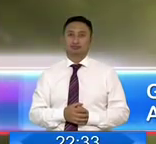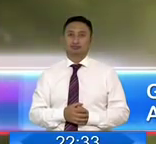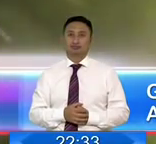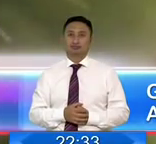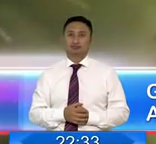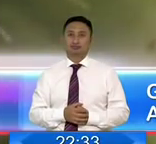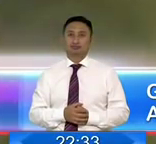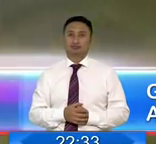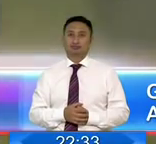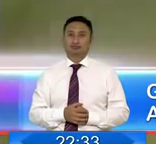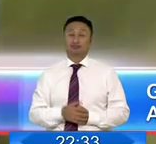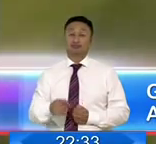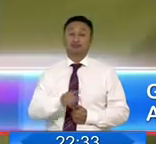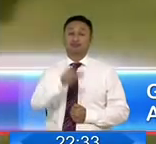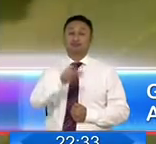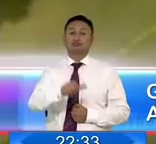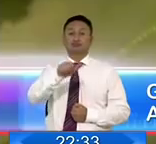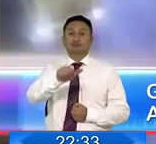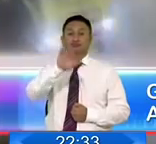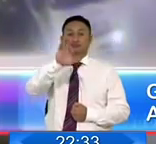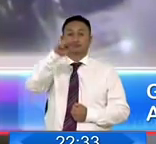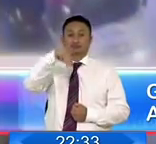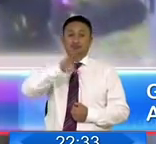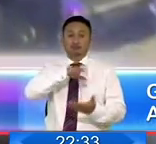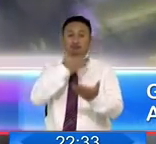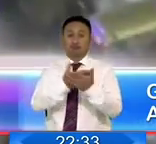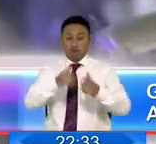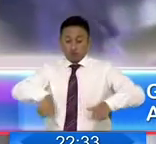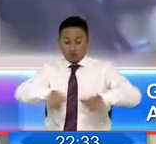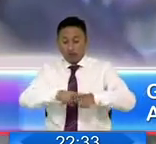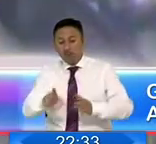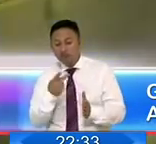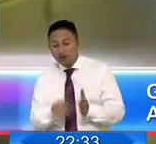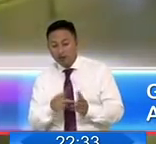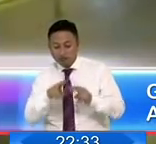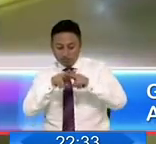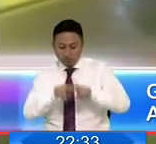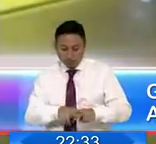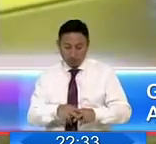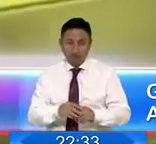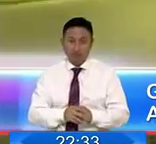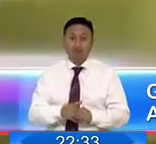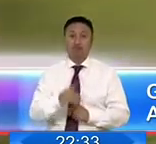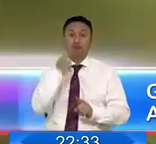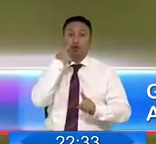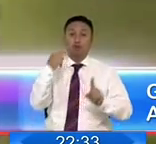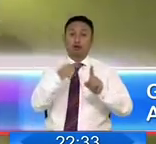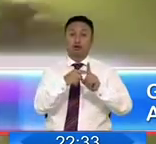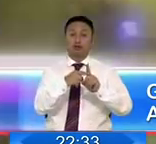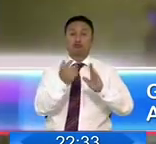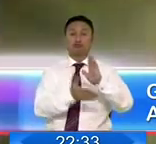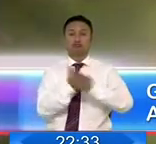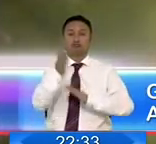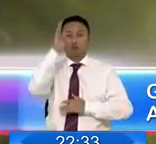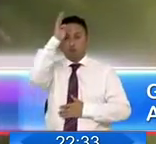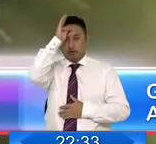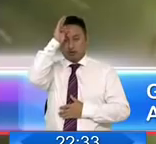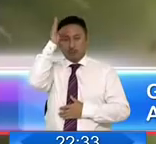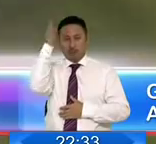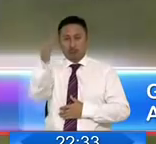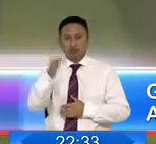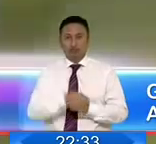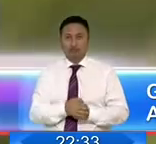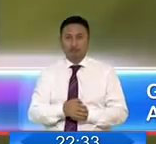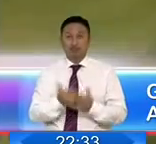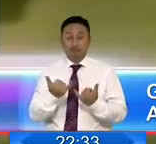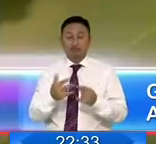Elementos de la ATM llegaron para verificar lo que sucedió en el sitio. El sujeto fue trasladado hasta una casa de salud. De ahí